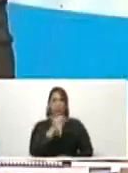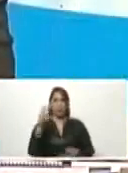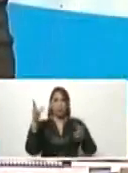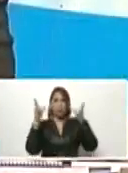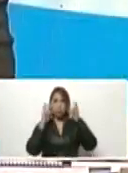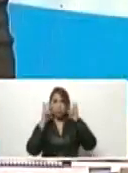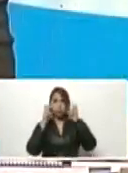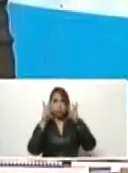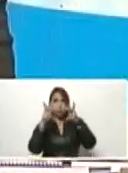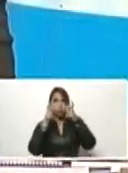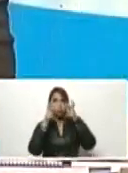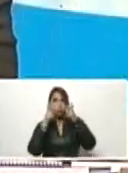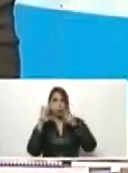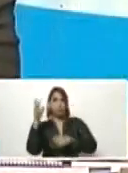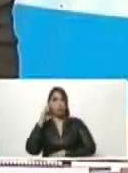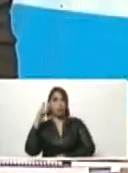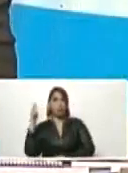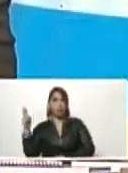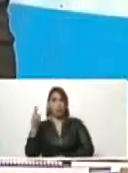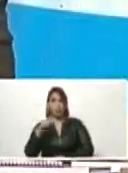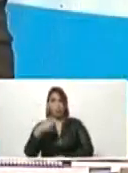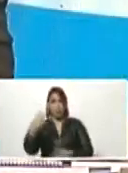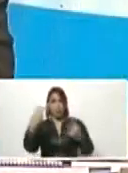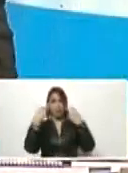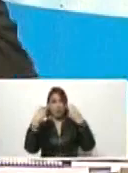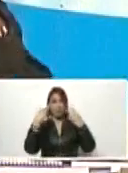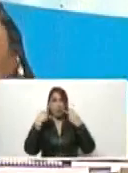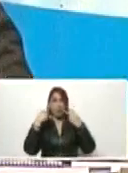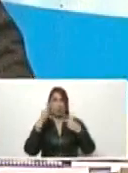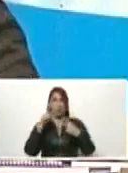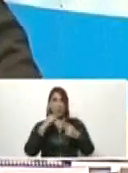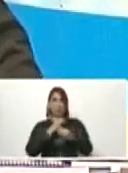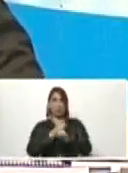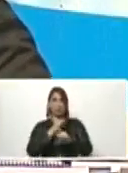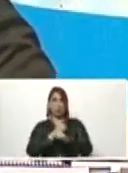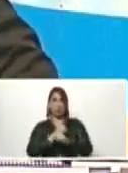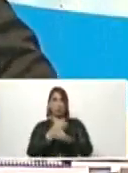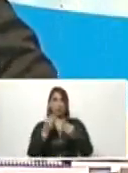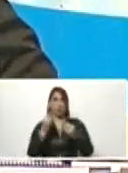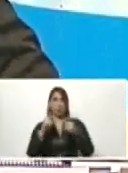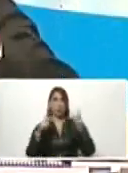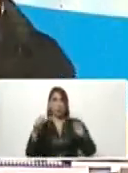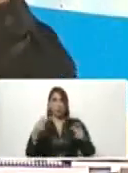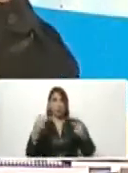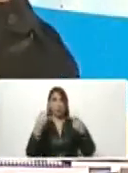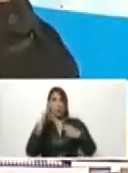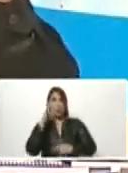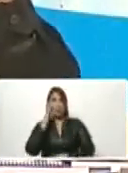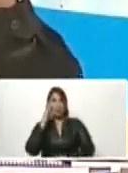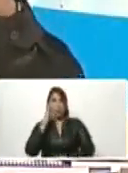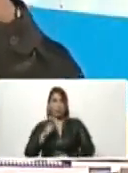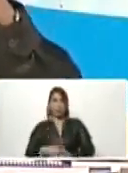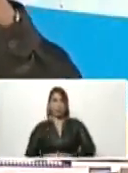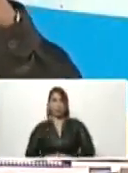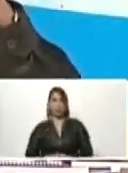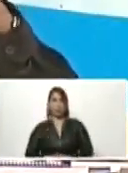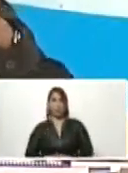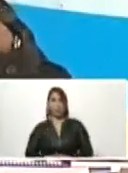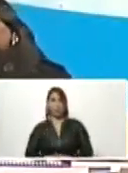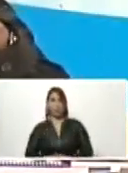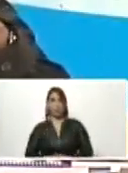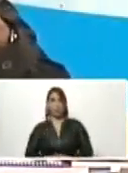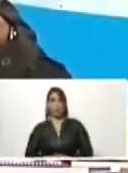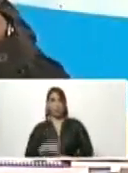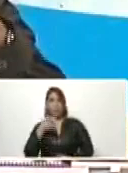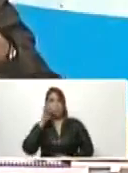por radio, nos ven por las redes sociales, mucha gente nos ve por Instagram, miles, por